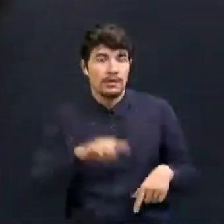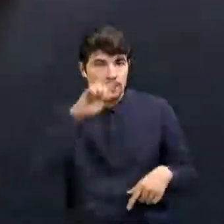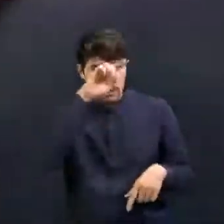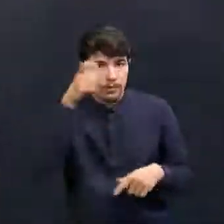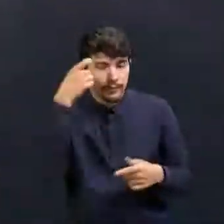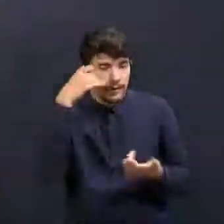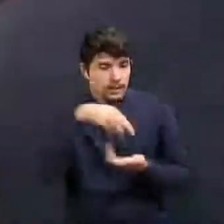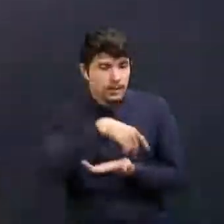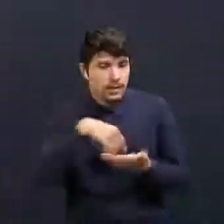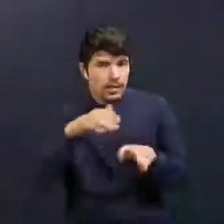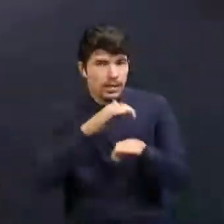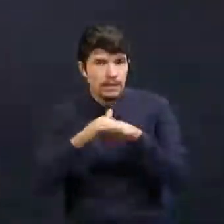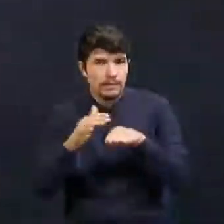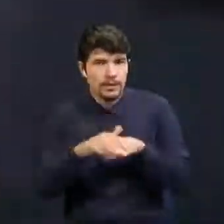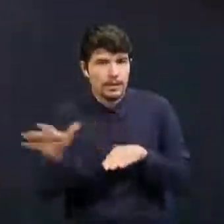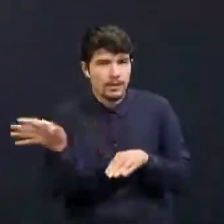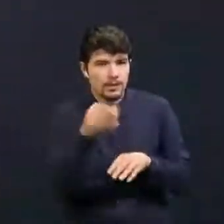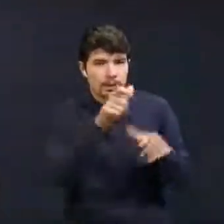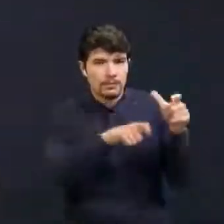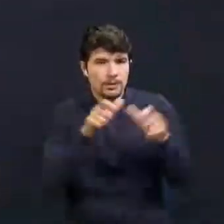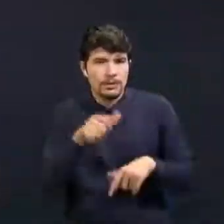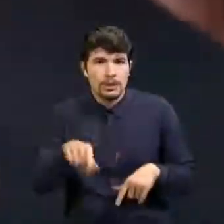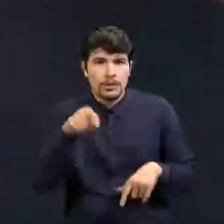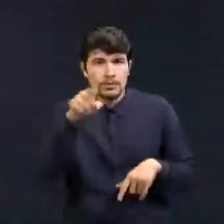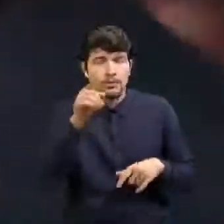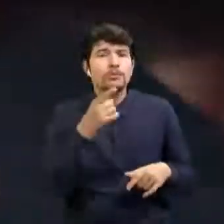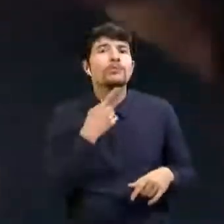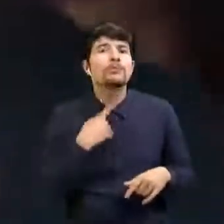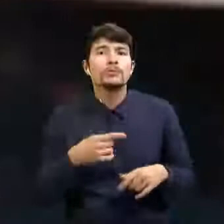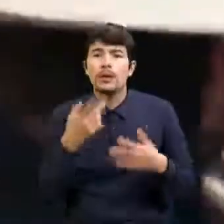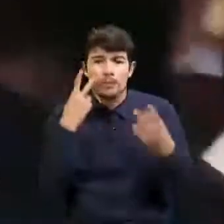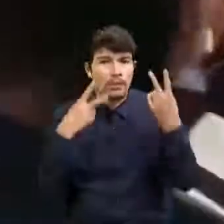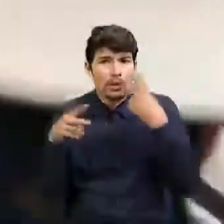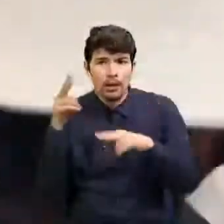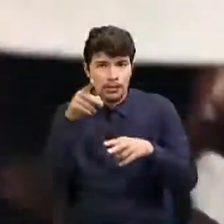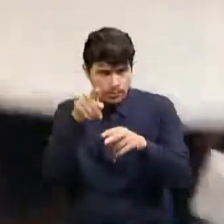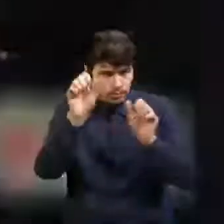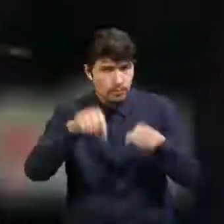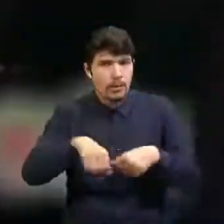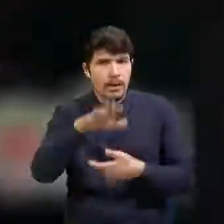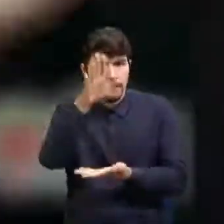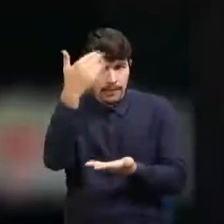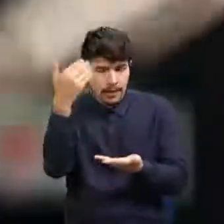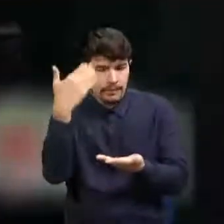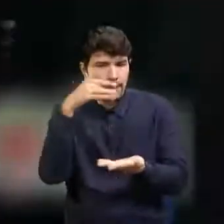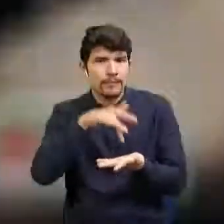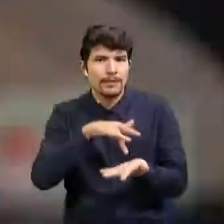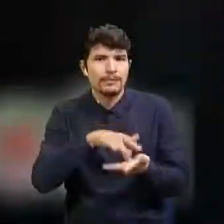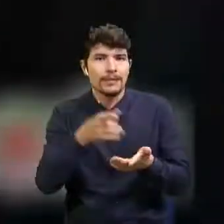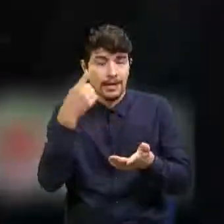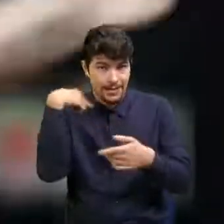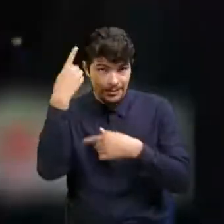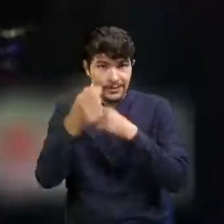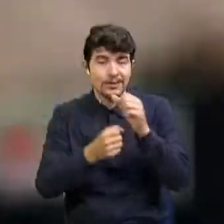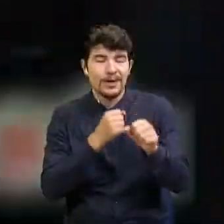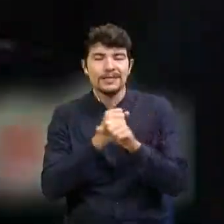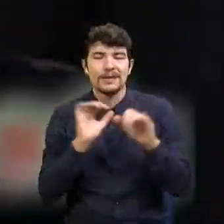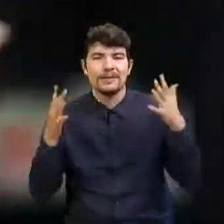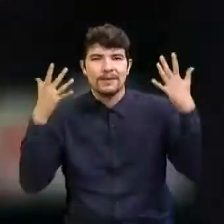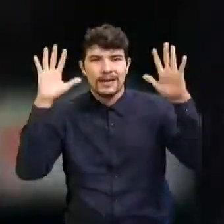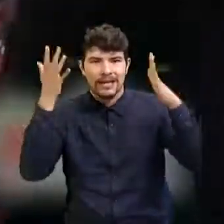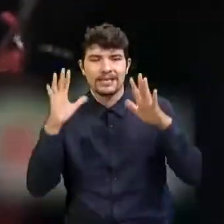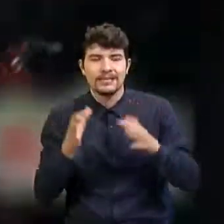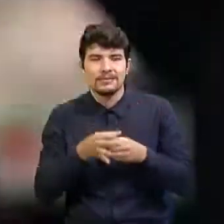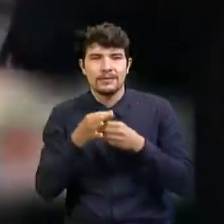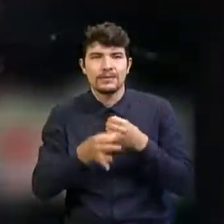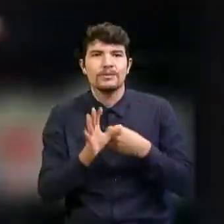invitó a todos, propios y visitantes, y a turistas de cualquier parte del mundo para que participen el otro año en las ferias y fiestas del municipio